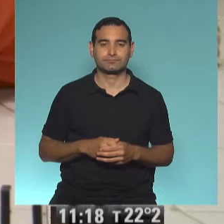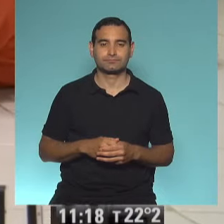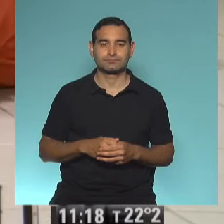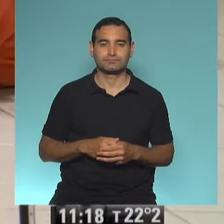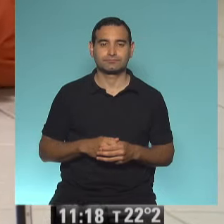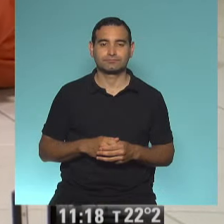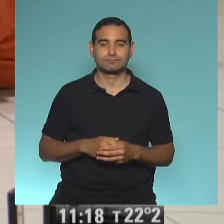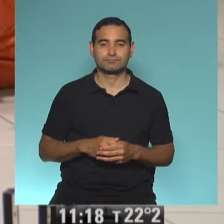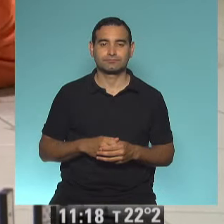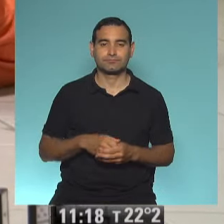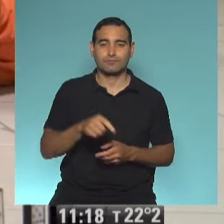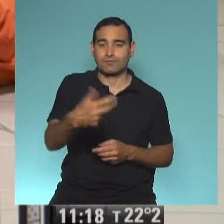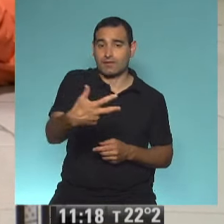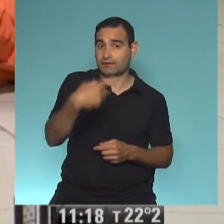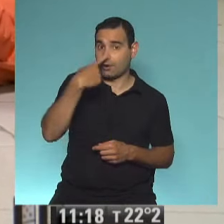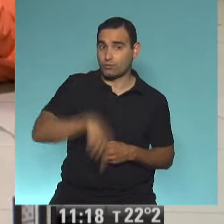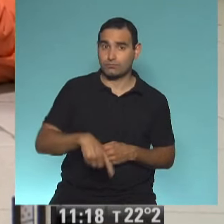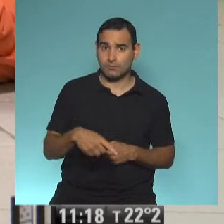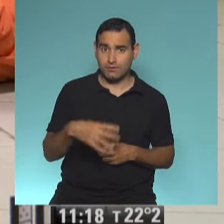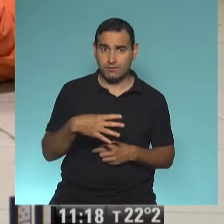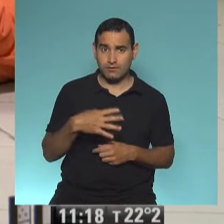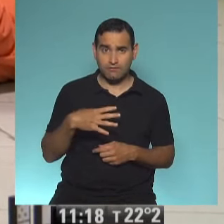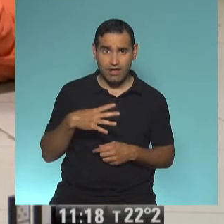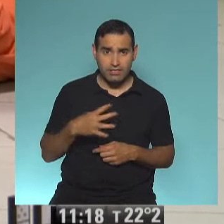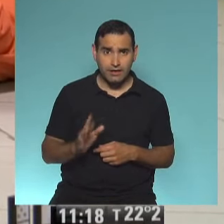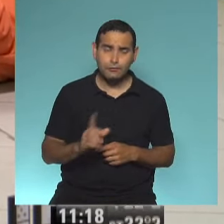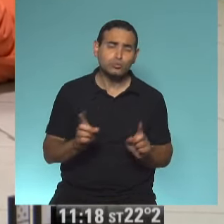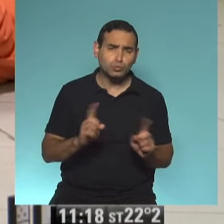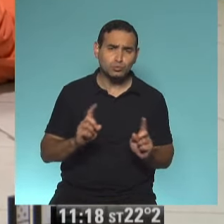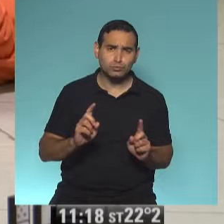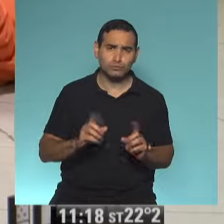Estas son las últimas tres. ¿Falta mucho?